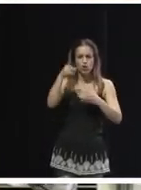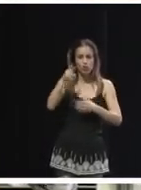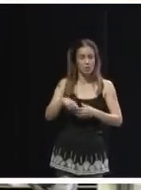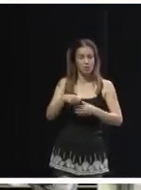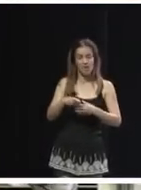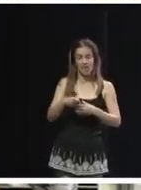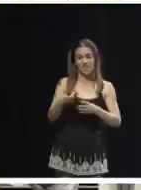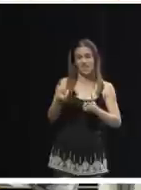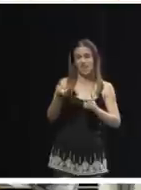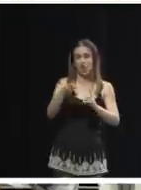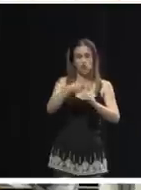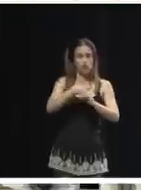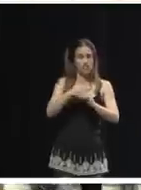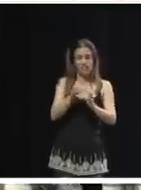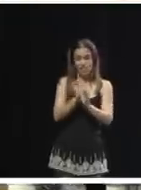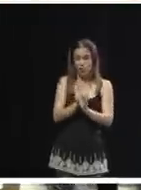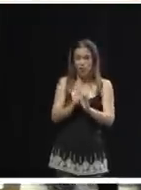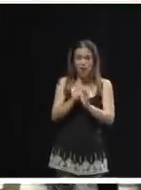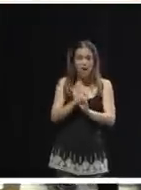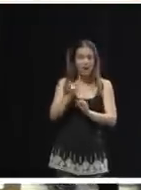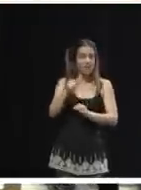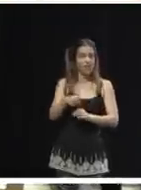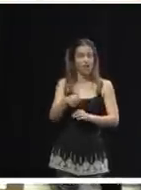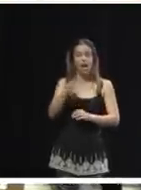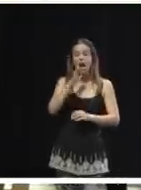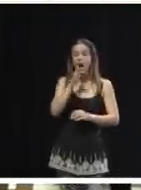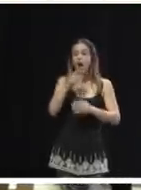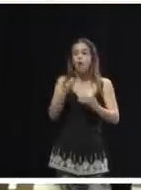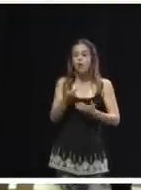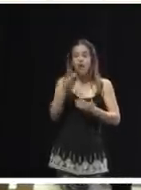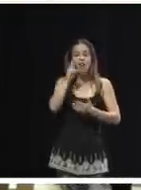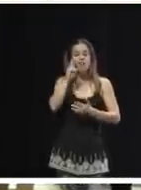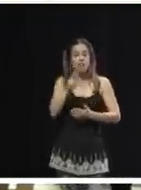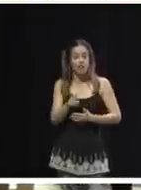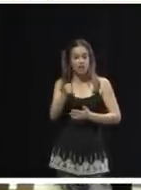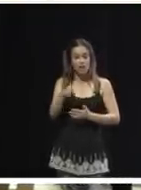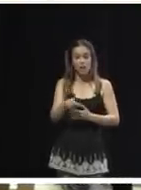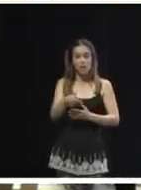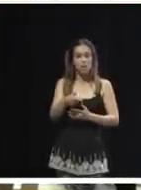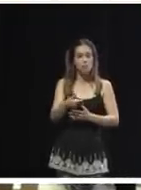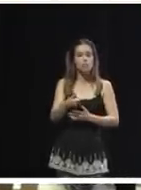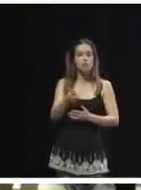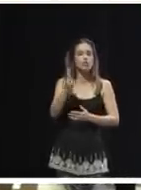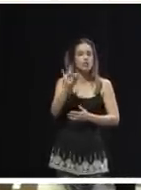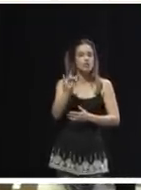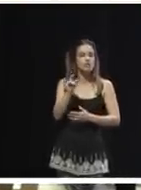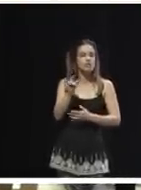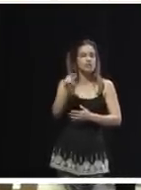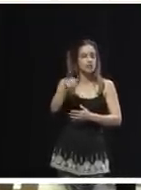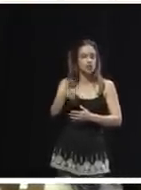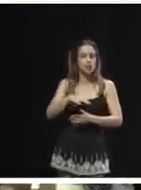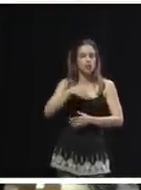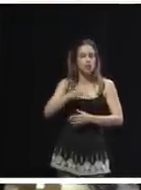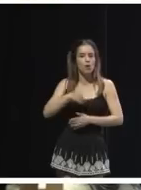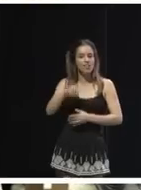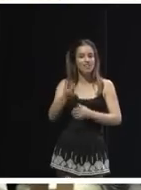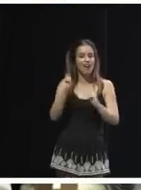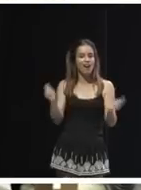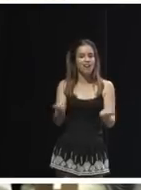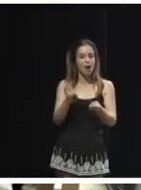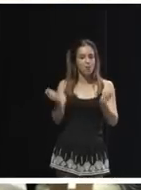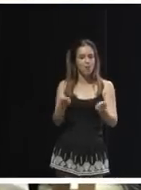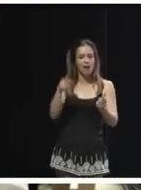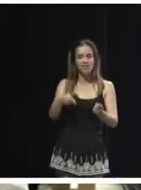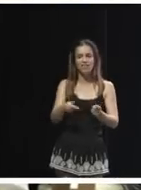frutos. Estamos viendo un fruto que está aquí, delante nuestra. Esta campaña dice es por ti. Y yo te digo, y le voy a